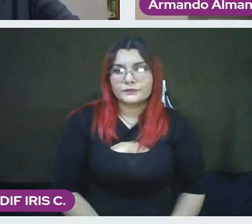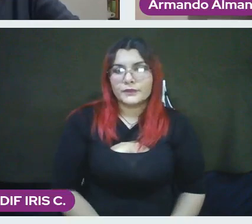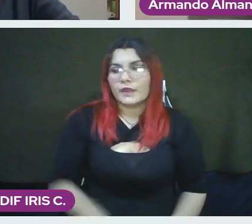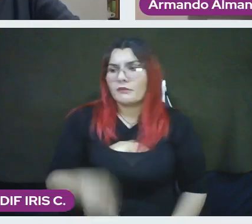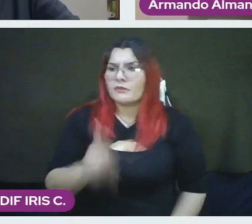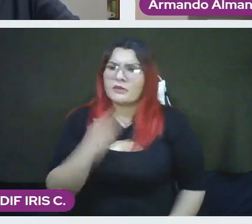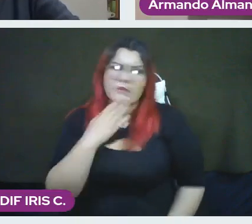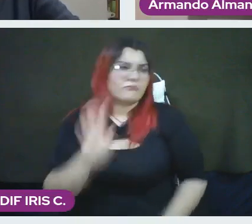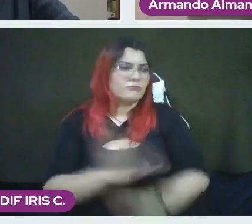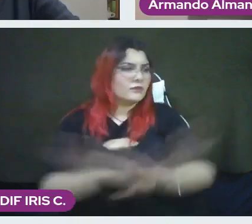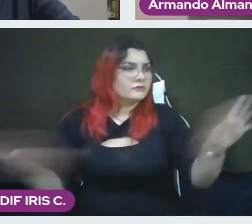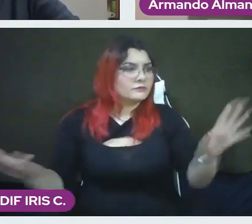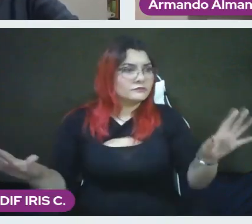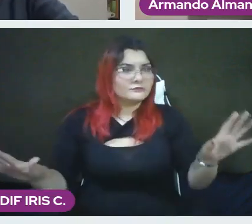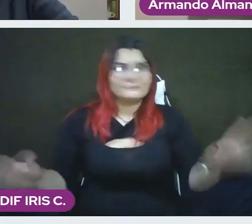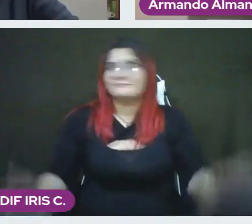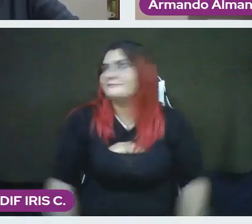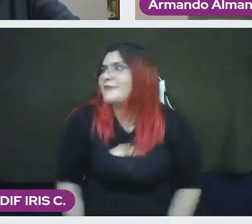bien,